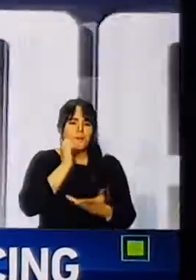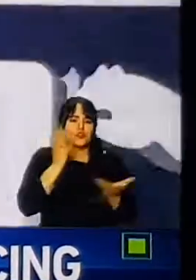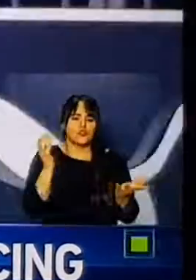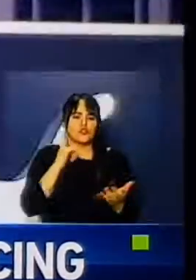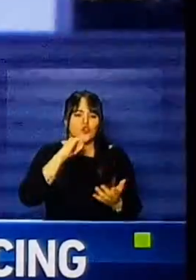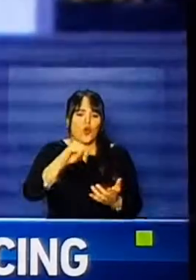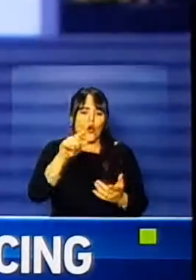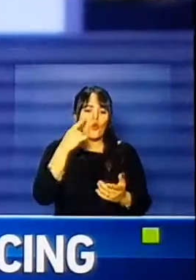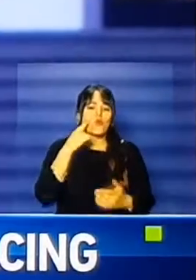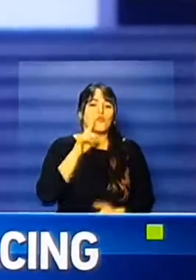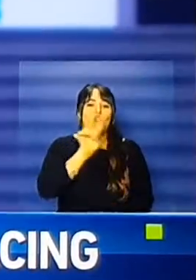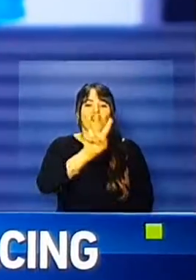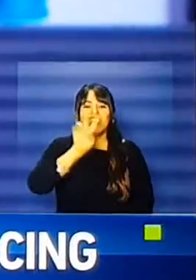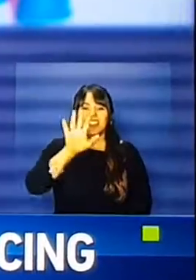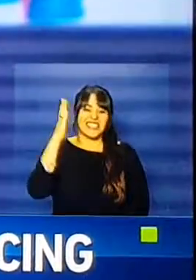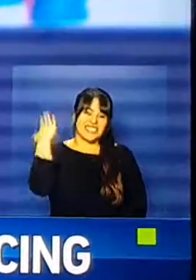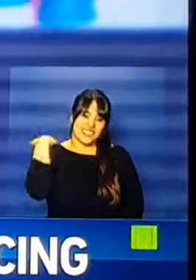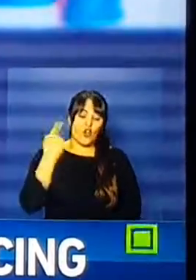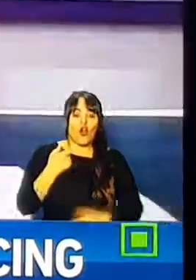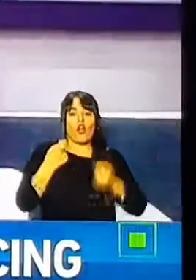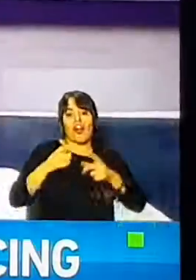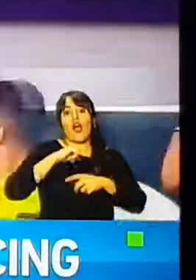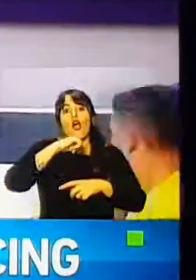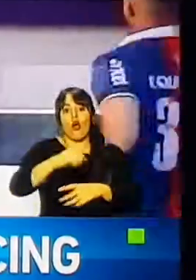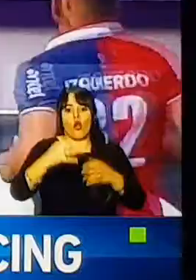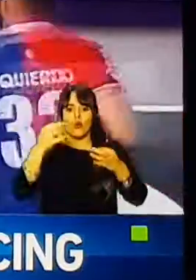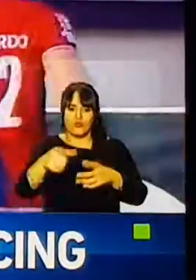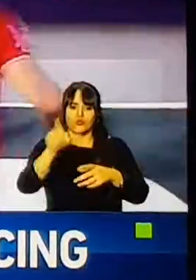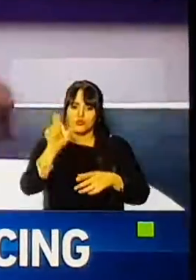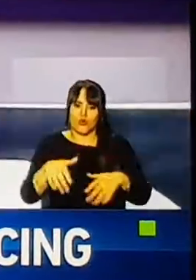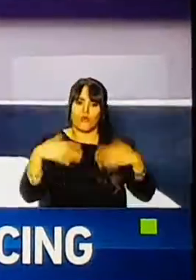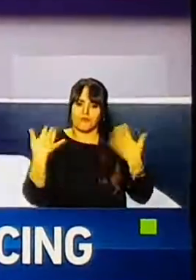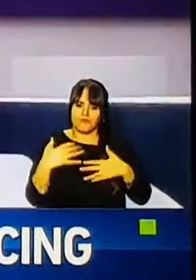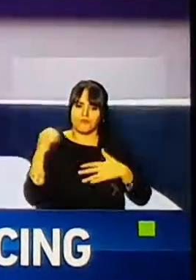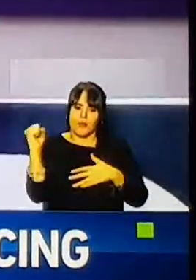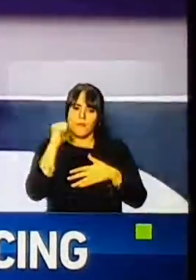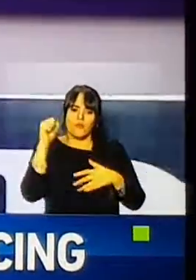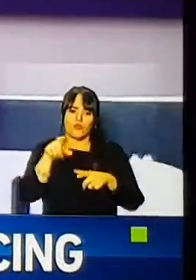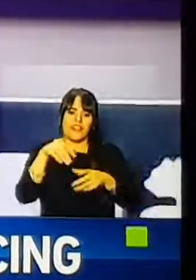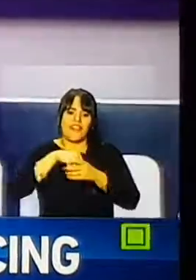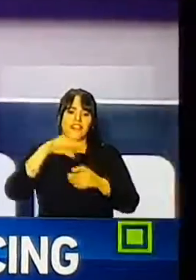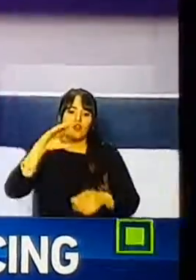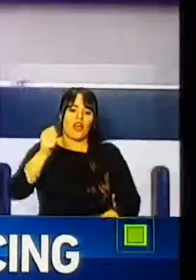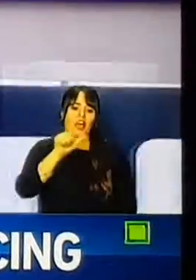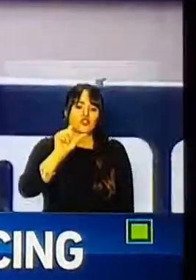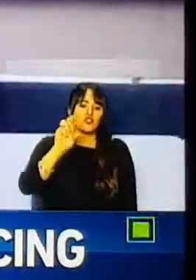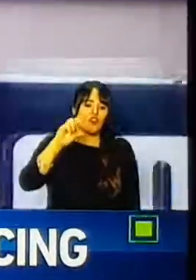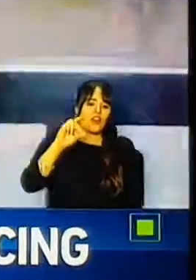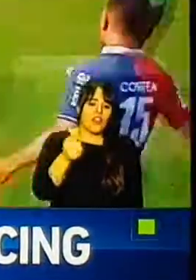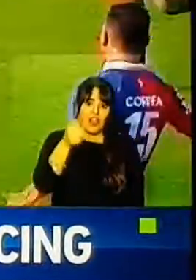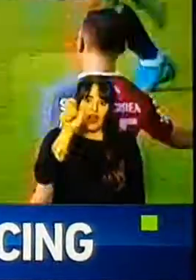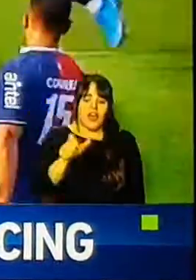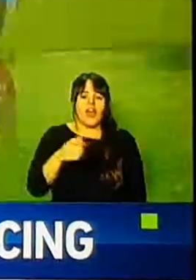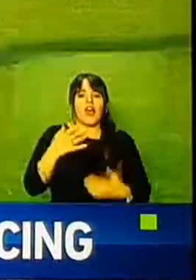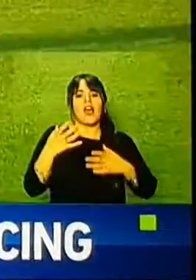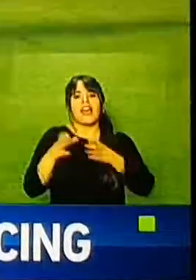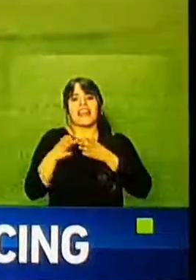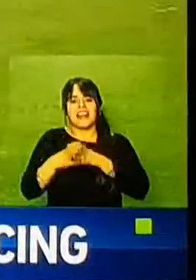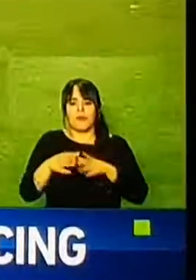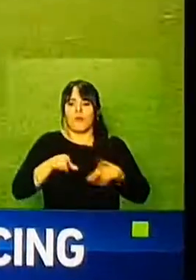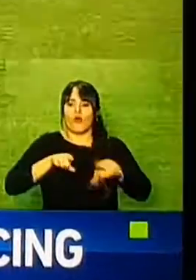de Cayorga, uno de los fuertes jugadores que ha tenido Gallor en su plantel, un equipo muy bien entrenado,